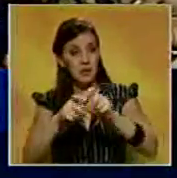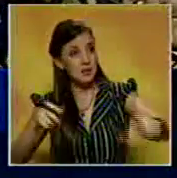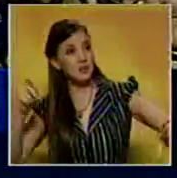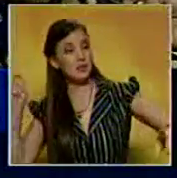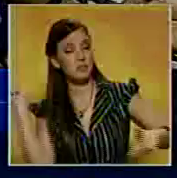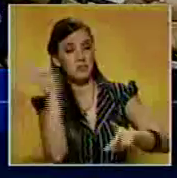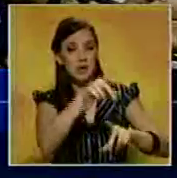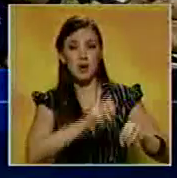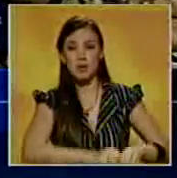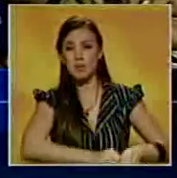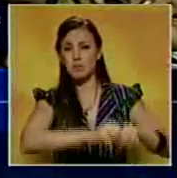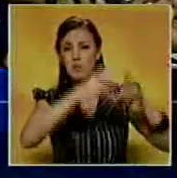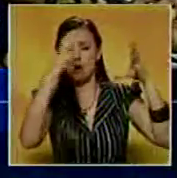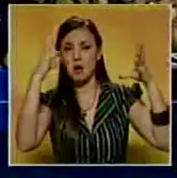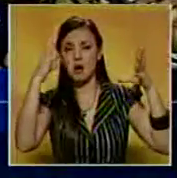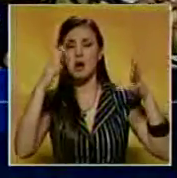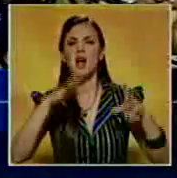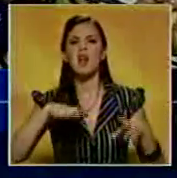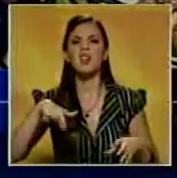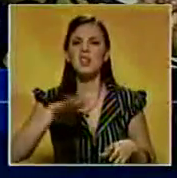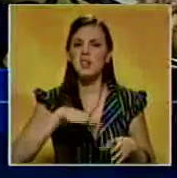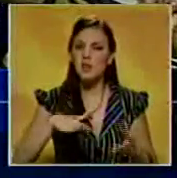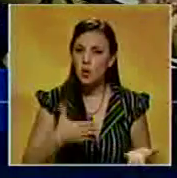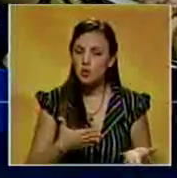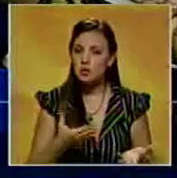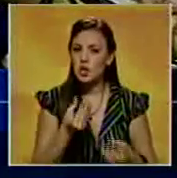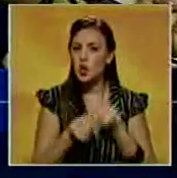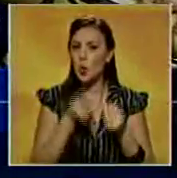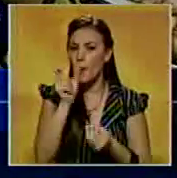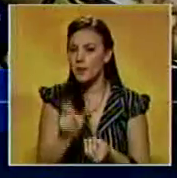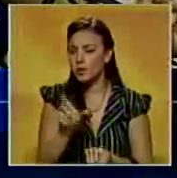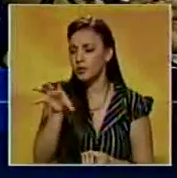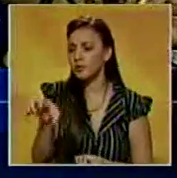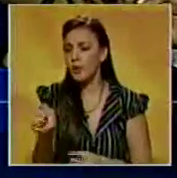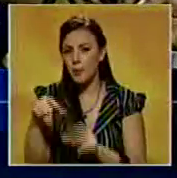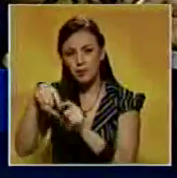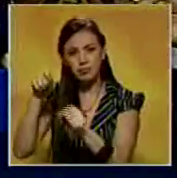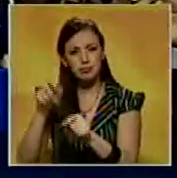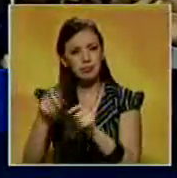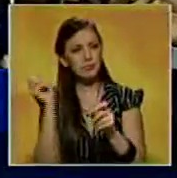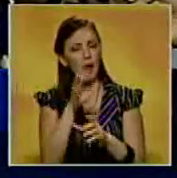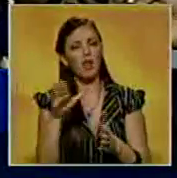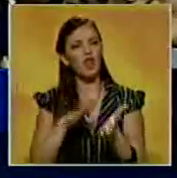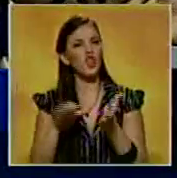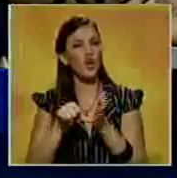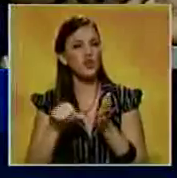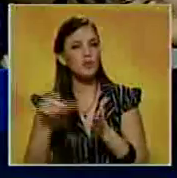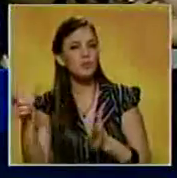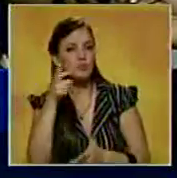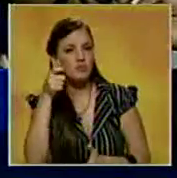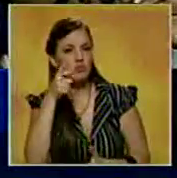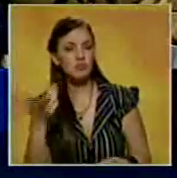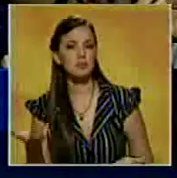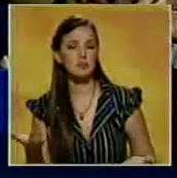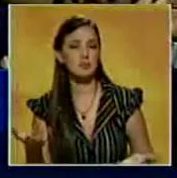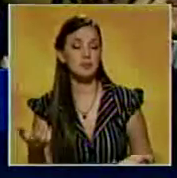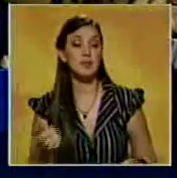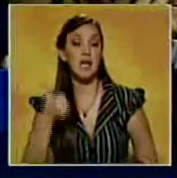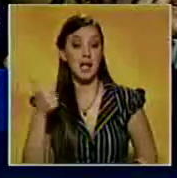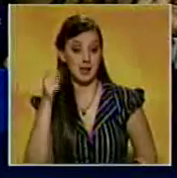sino también la procedencia de esos instrumentos. La fiscal asistió a la audiencia pública ante la